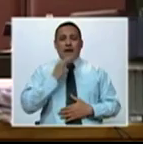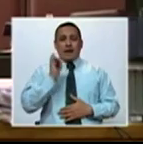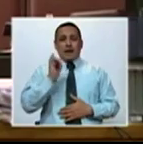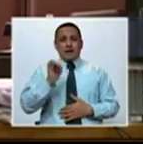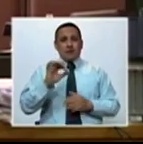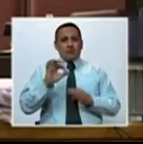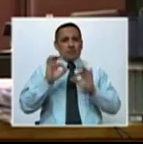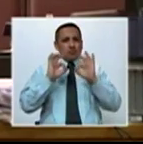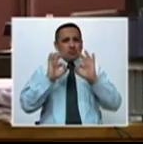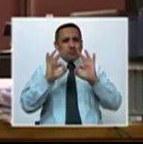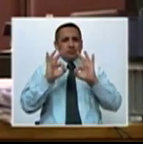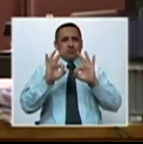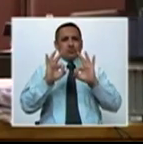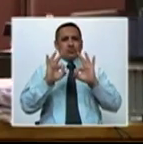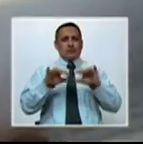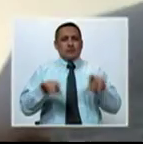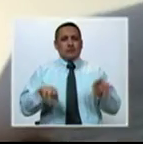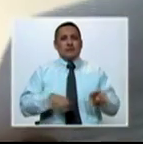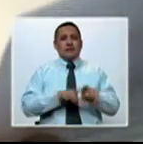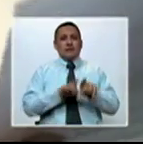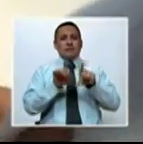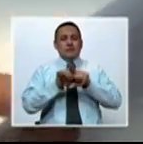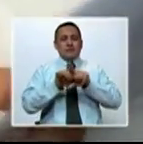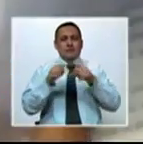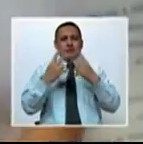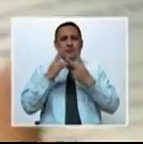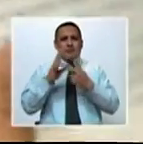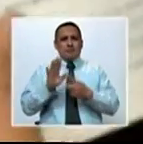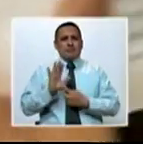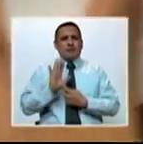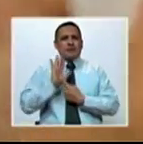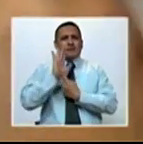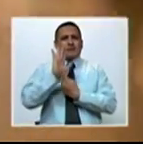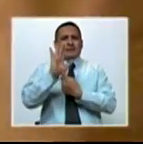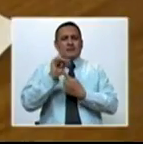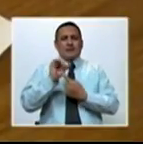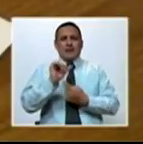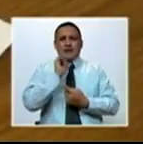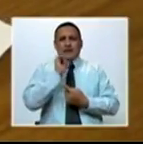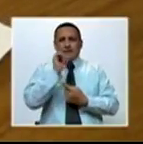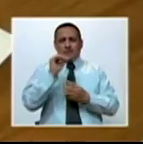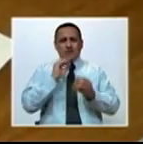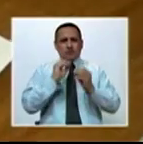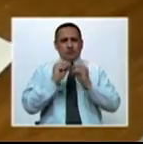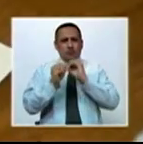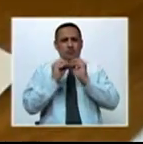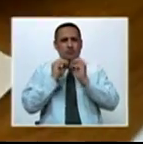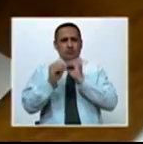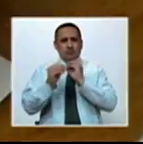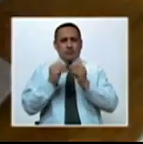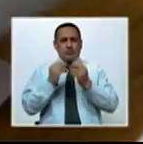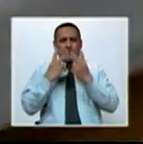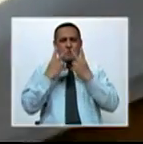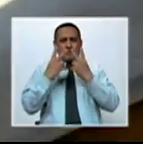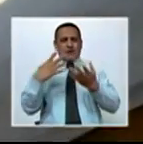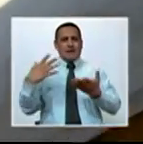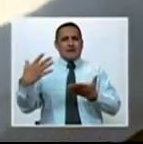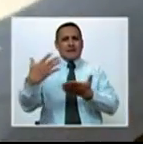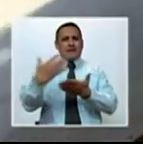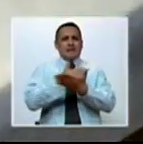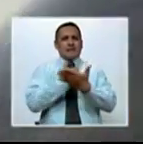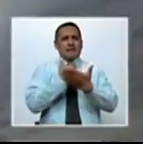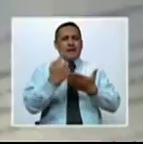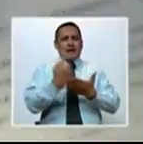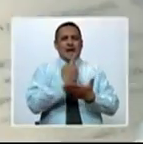Y es aquí precisamente en que se presenta la desproporción al